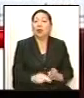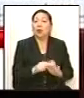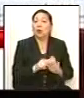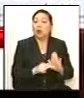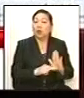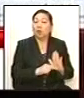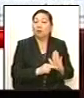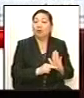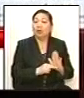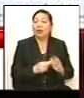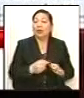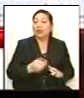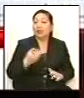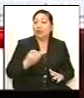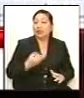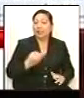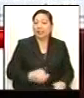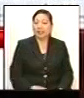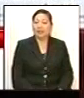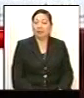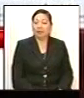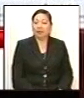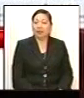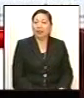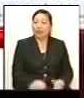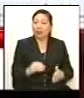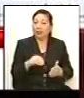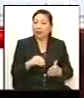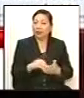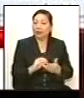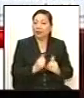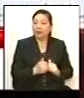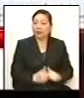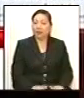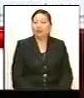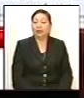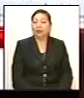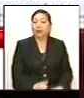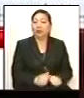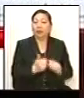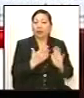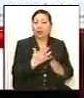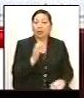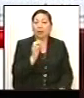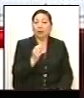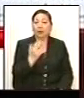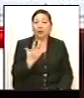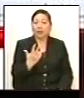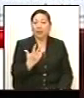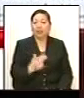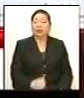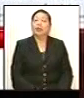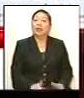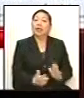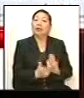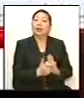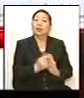especial. Basándose en la norma referida, la propuesta de la modificación del numeral 10.3 del artículo 10 de la